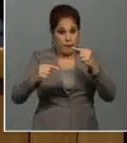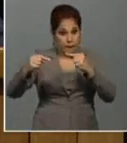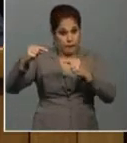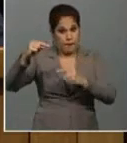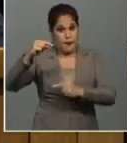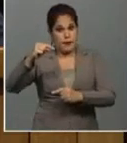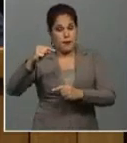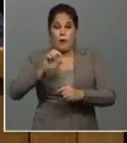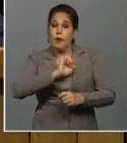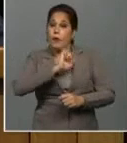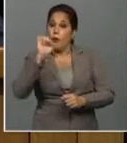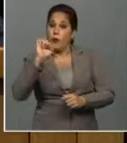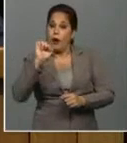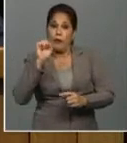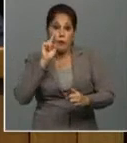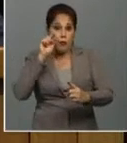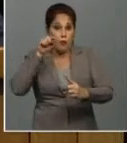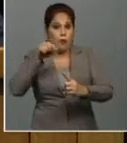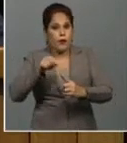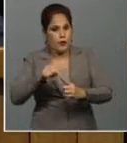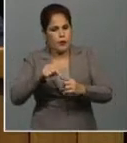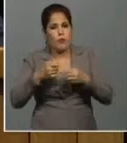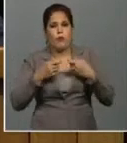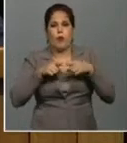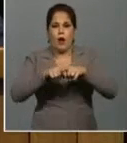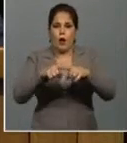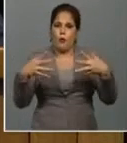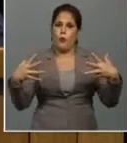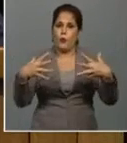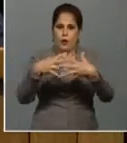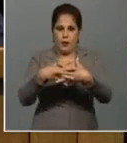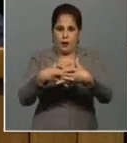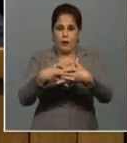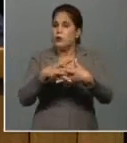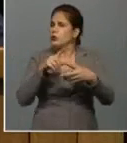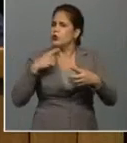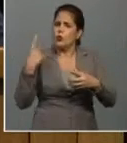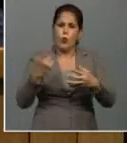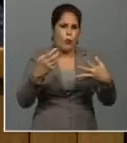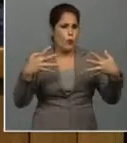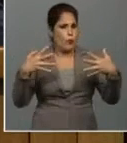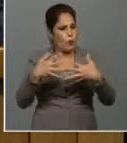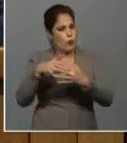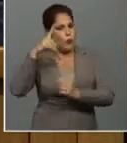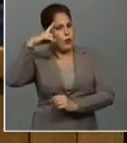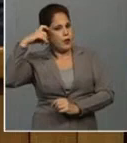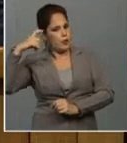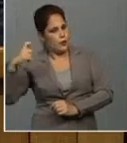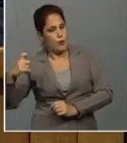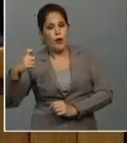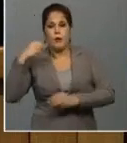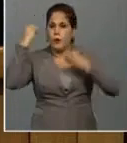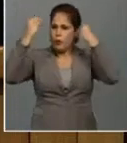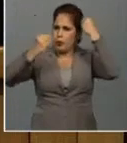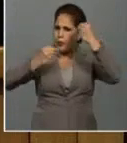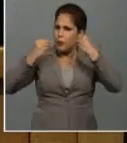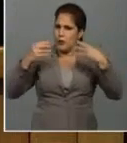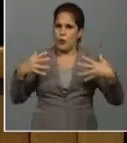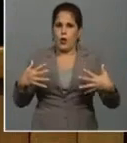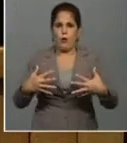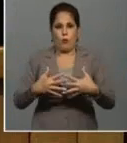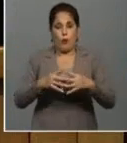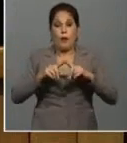para lograr que el propósito es la unidad todo lo que nos une los sueños las preocupaciones